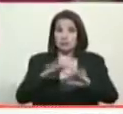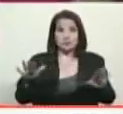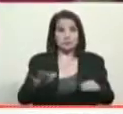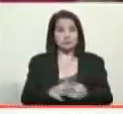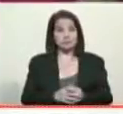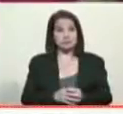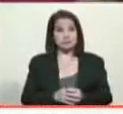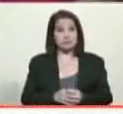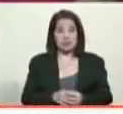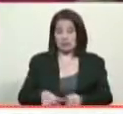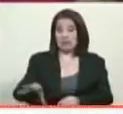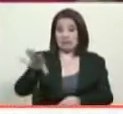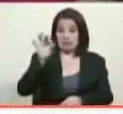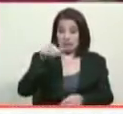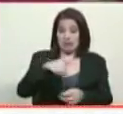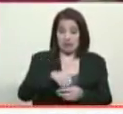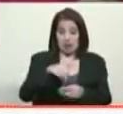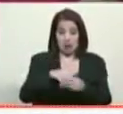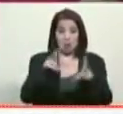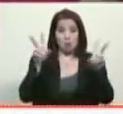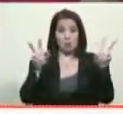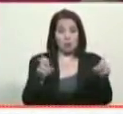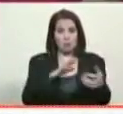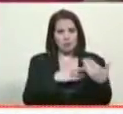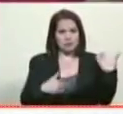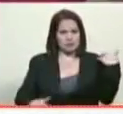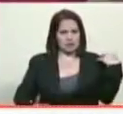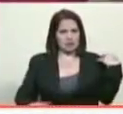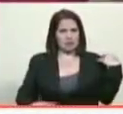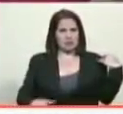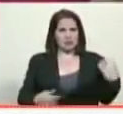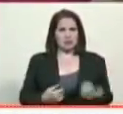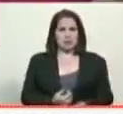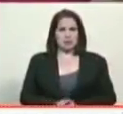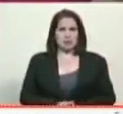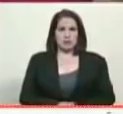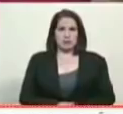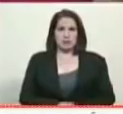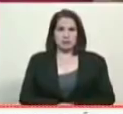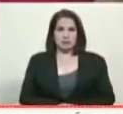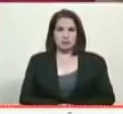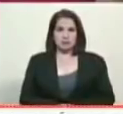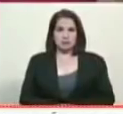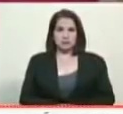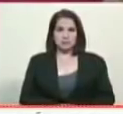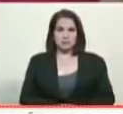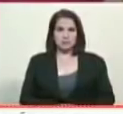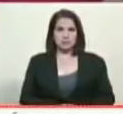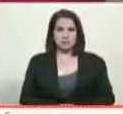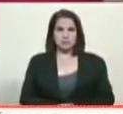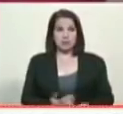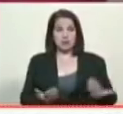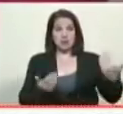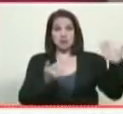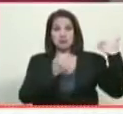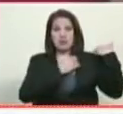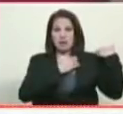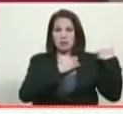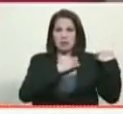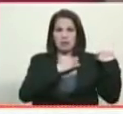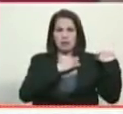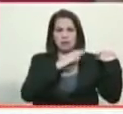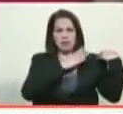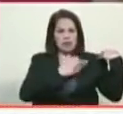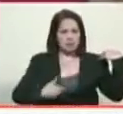Mientras elige y toma posesión el nuevo presidente o la nueva presidenta, se encargará de la presidencia de la República